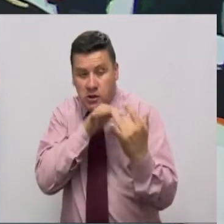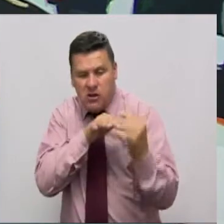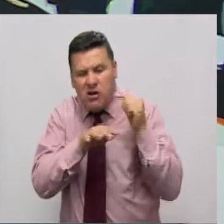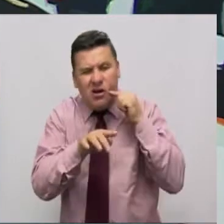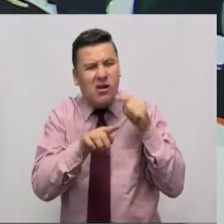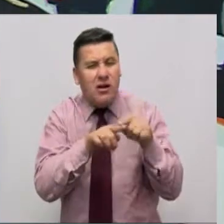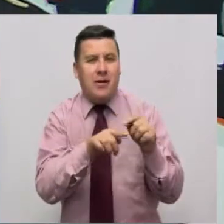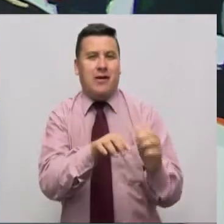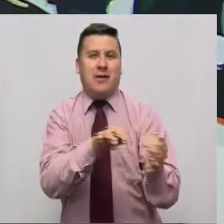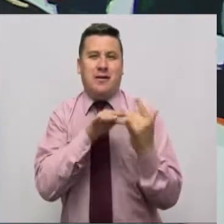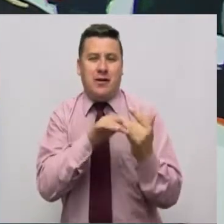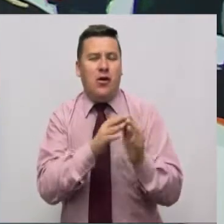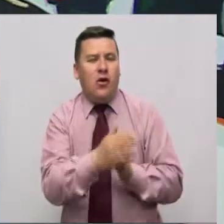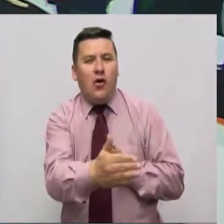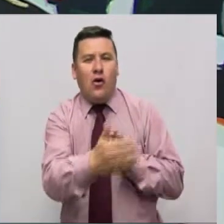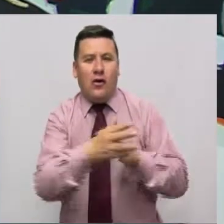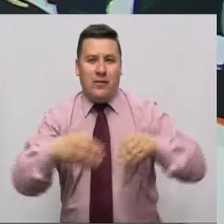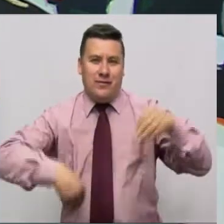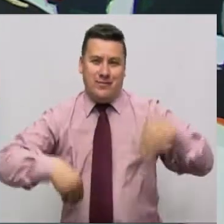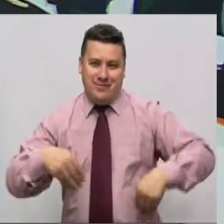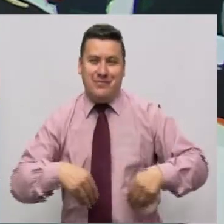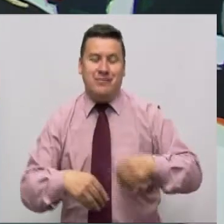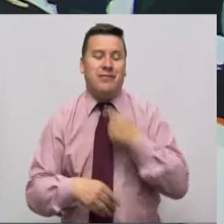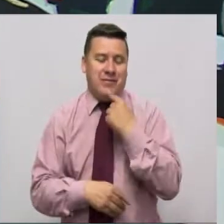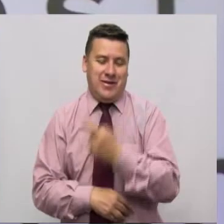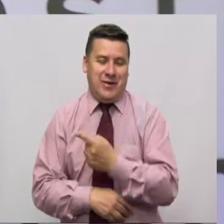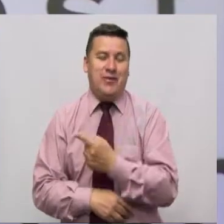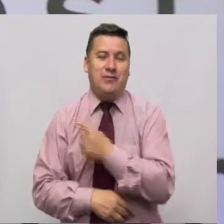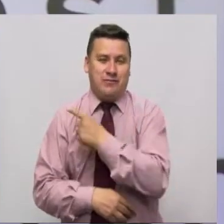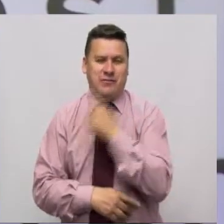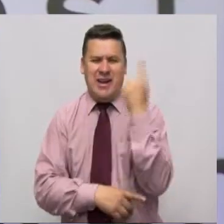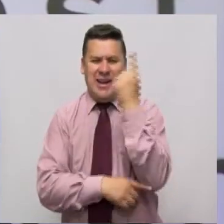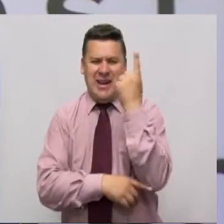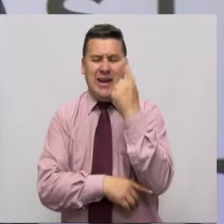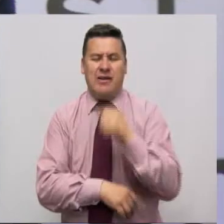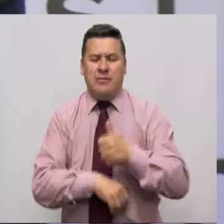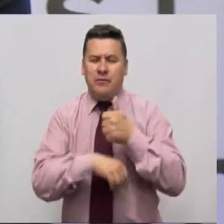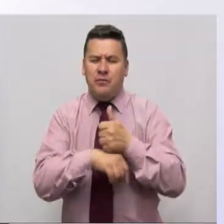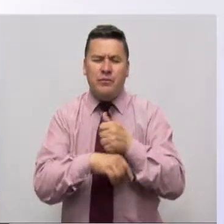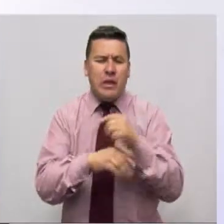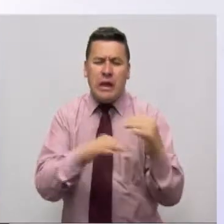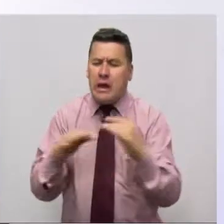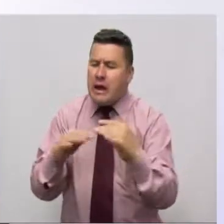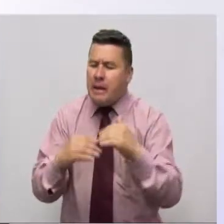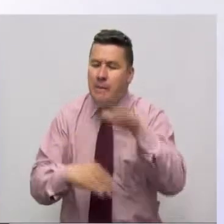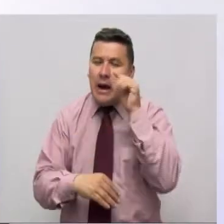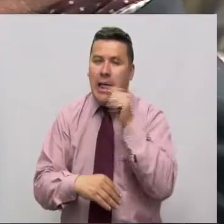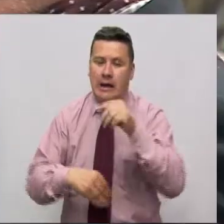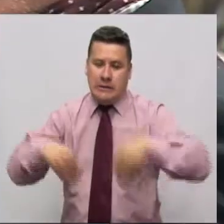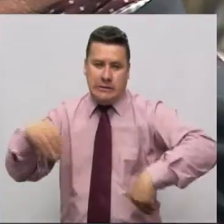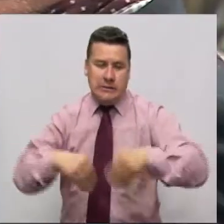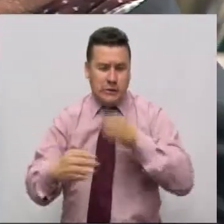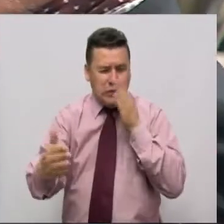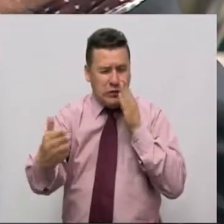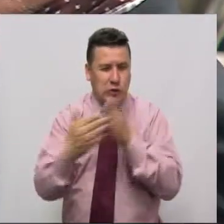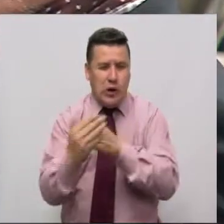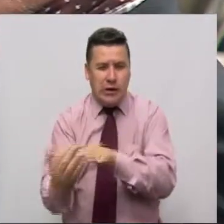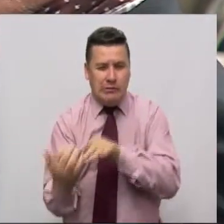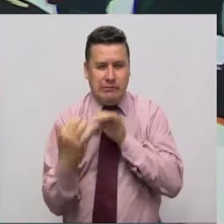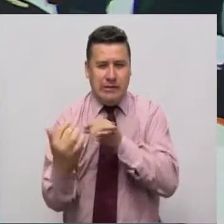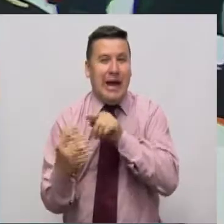e imprescindible es la guerra contra la corrupción, aseguró Maya Villazón en su rendición de cuentas al